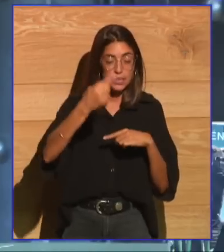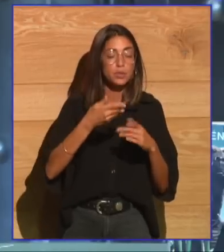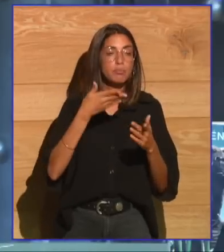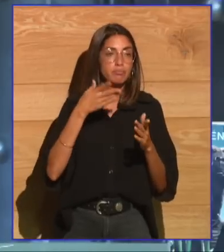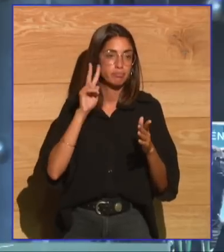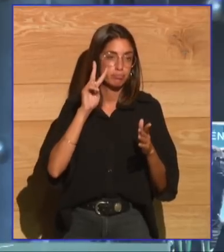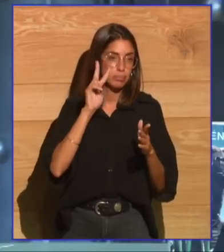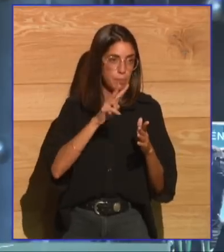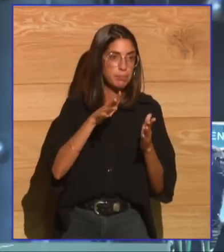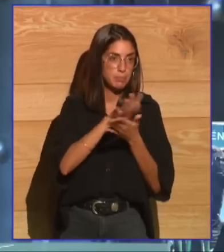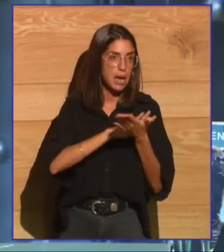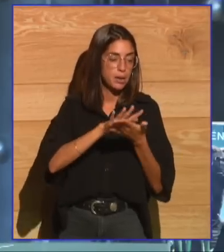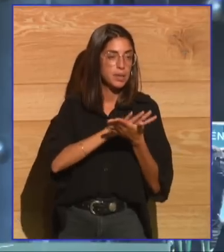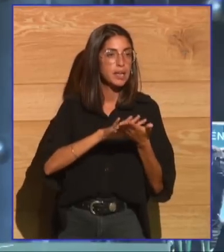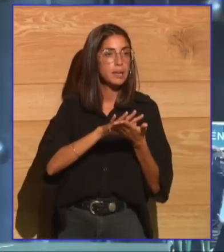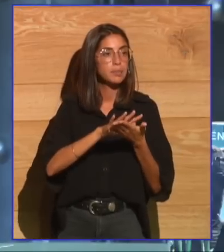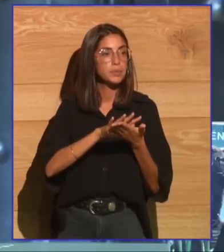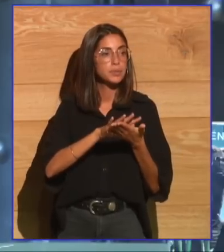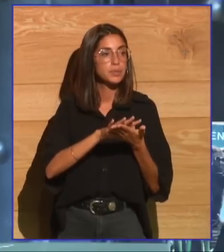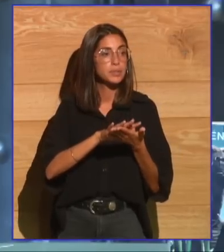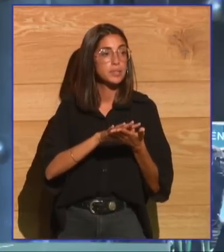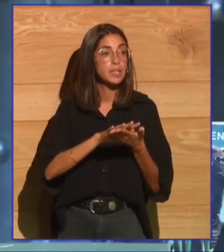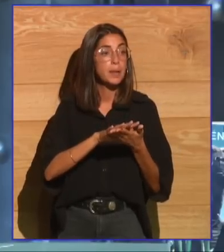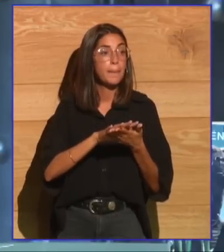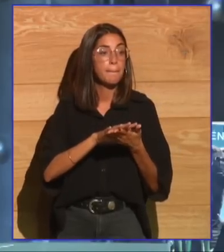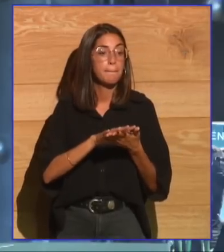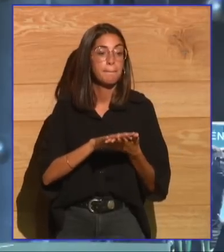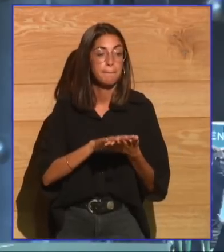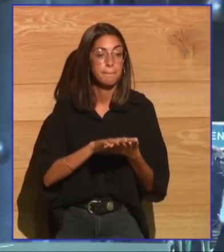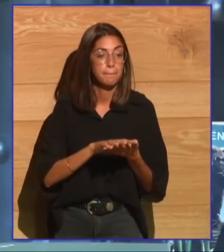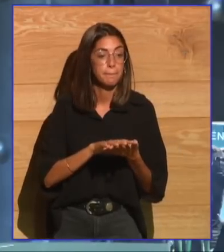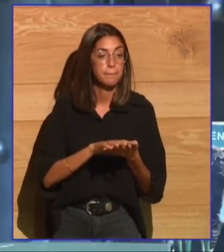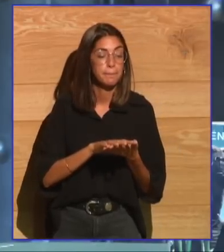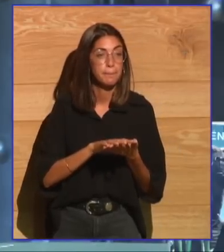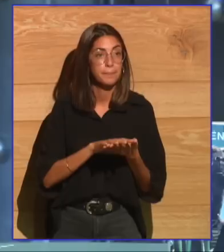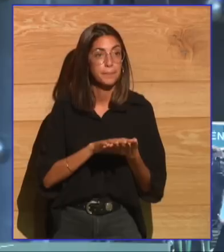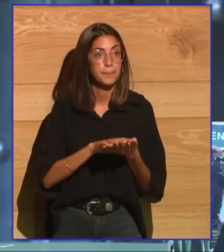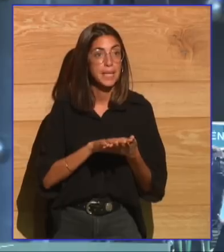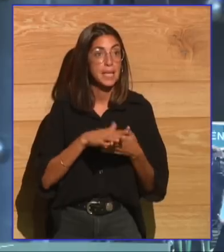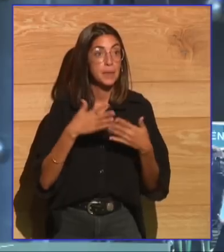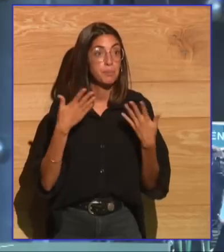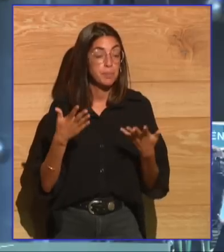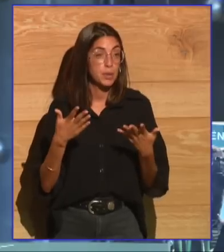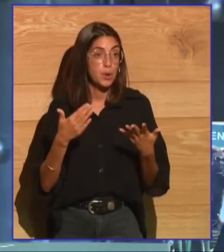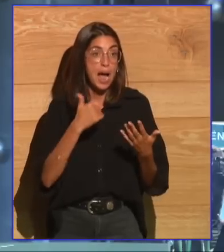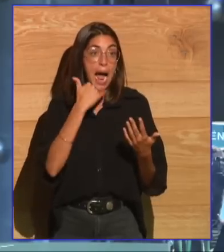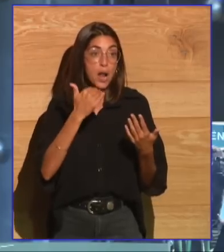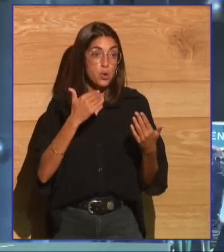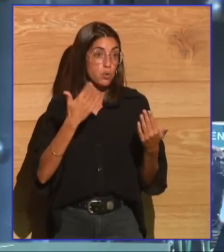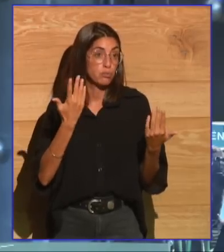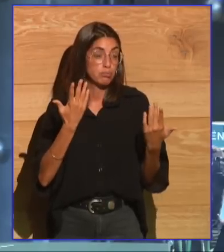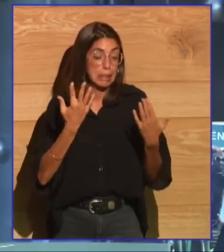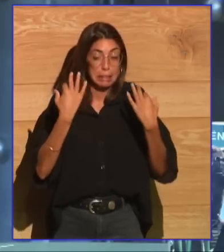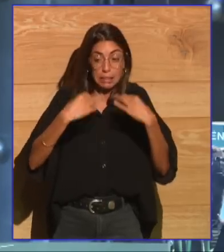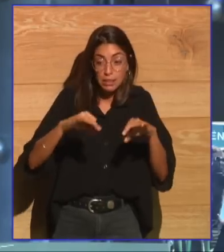fetiche para el icc los coloca en su primera incursión en lo que se llama no sé si de forma justa superficial o perfectamente